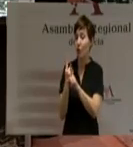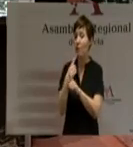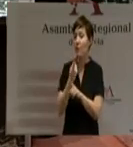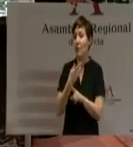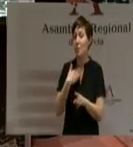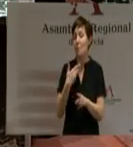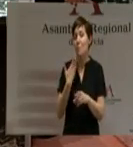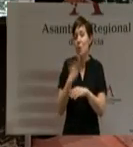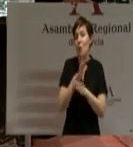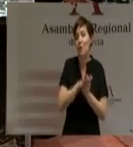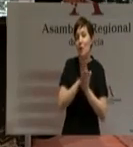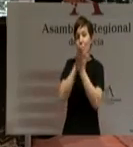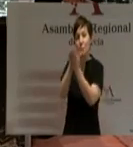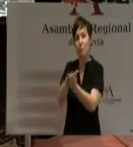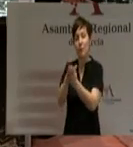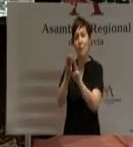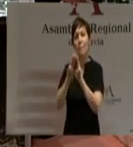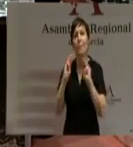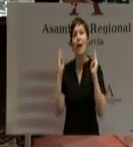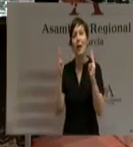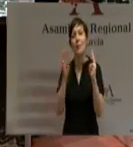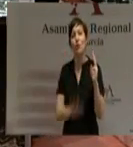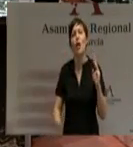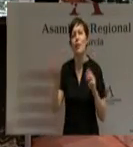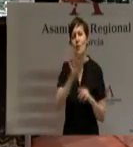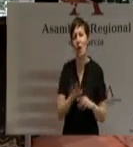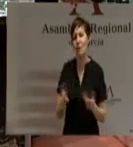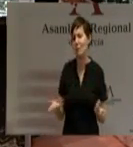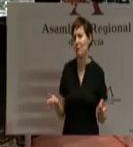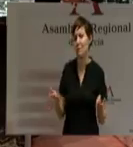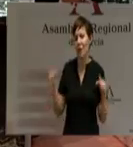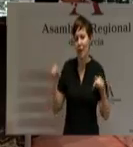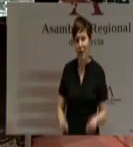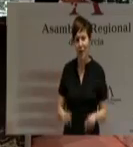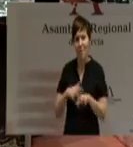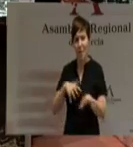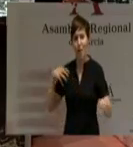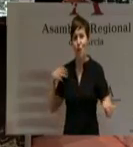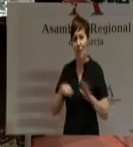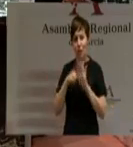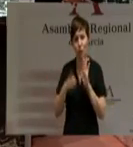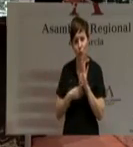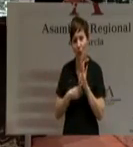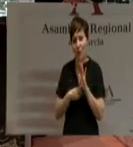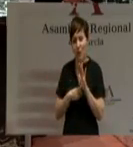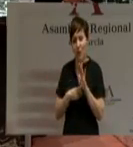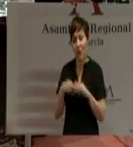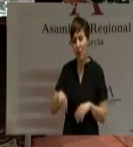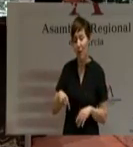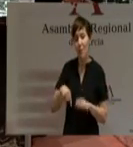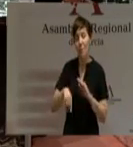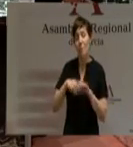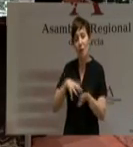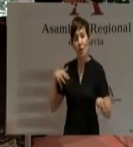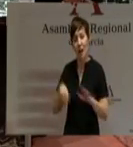Gobierno, al Parlamento Nacional. Es que no tiene usted mayoría absoluta, me estoy despidiendo, mayoría